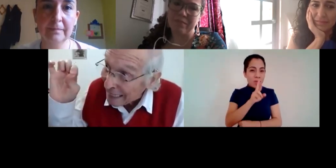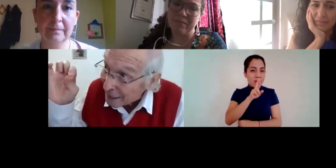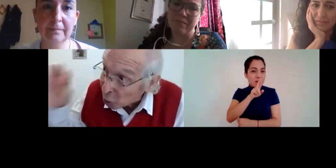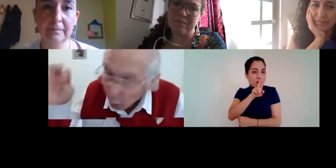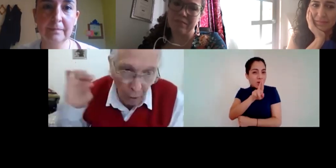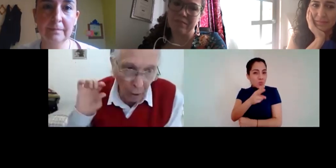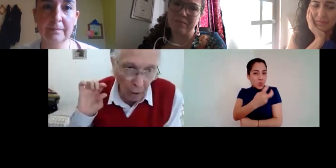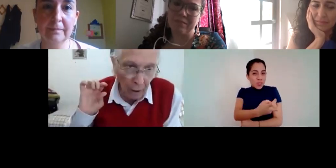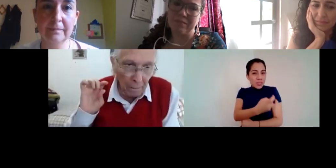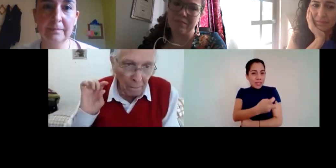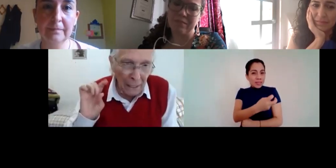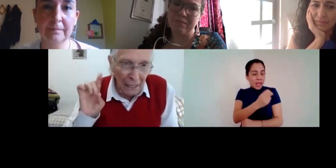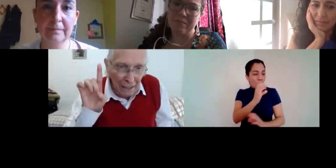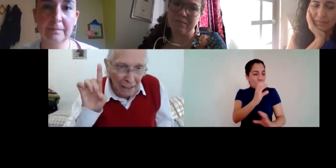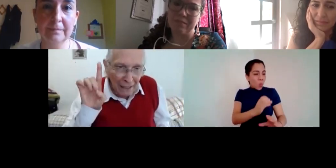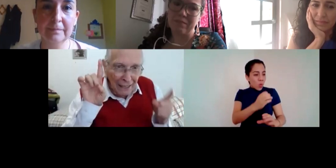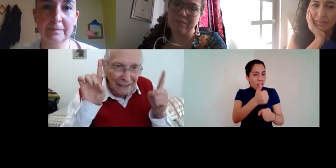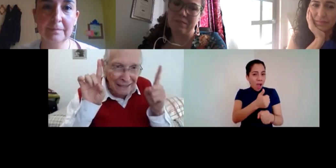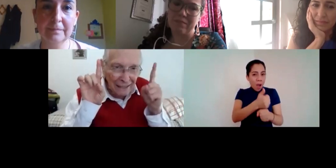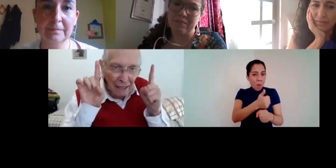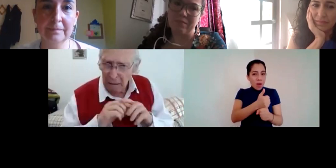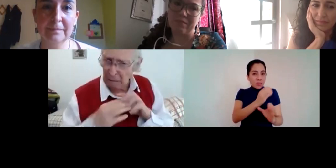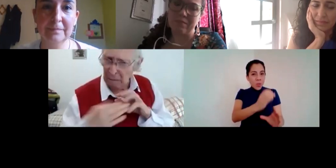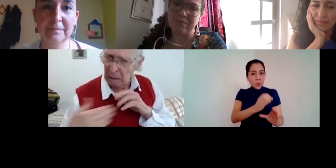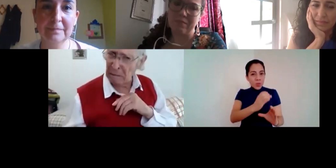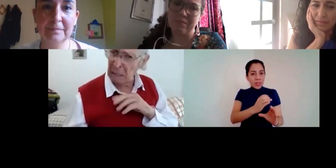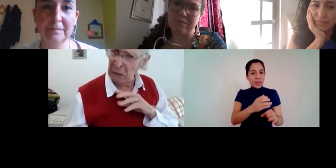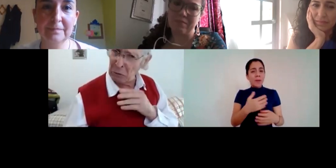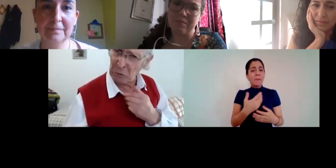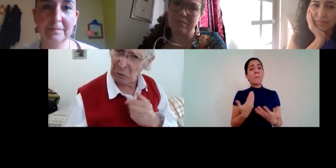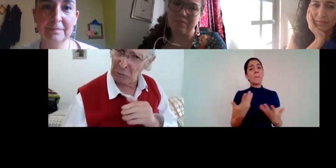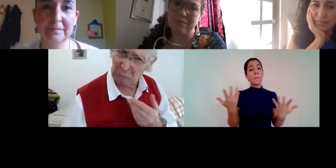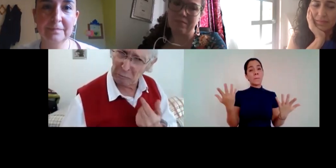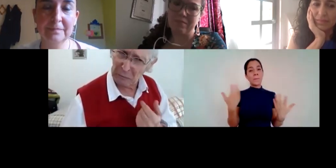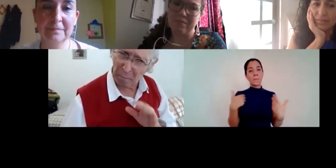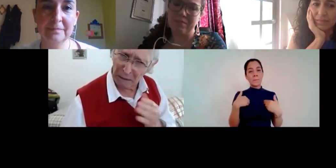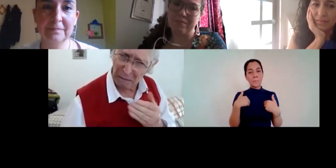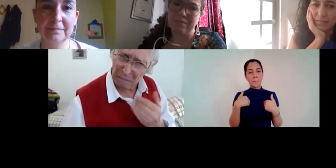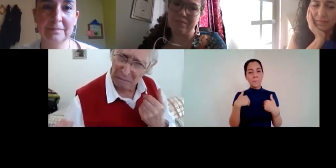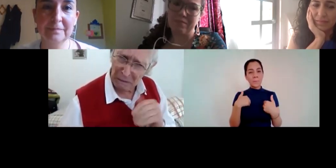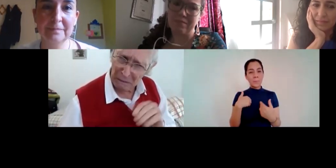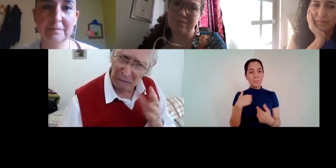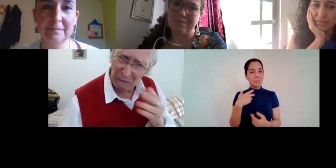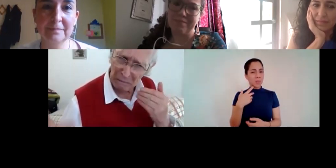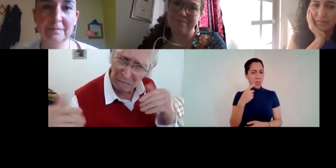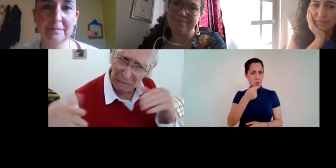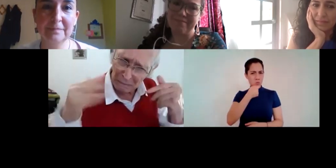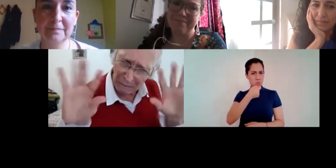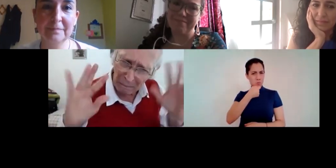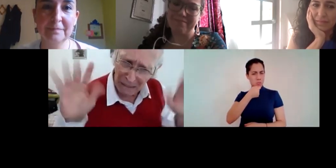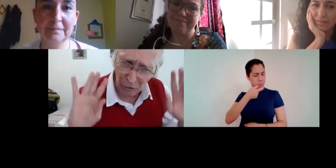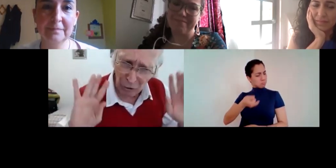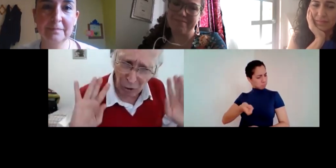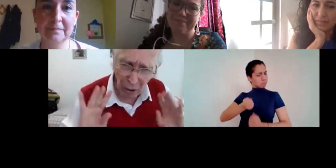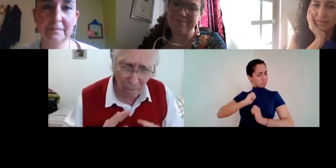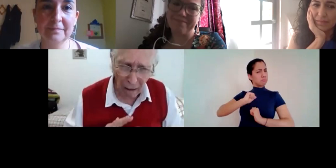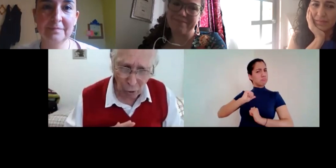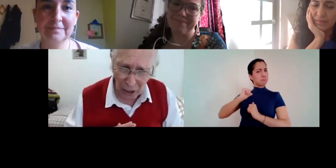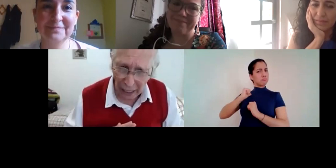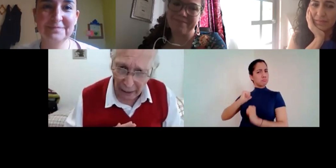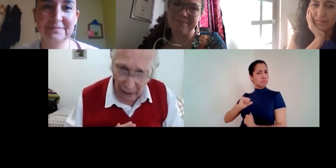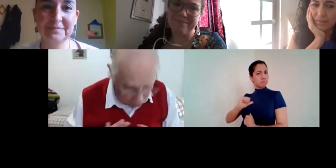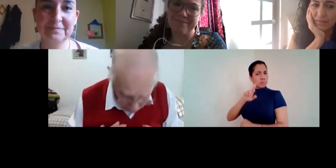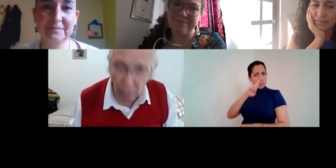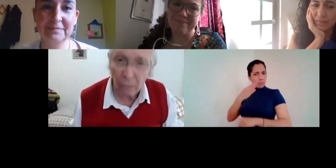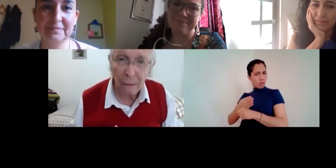mira esta esta es las niñas son ¿no? están pensando en babosadas